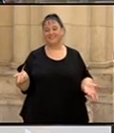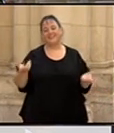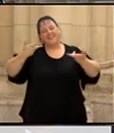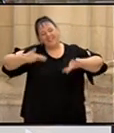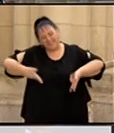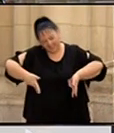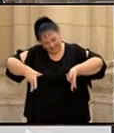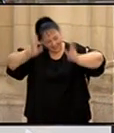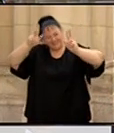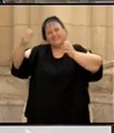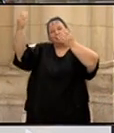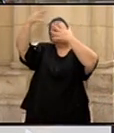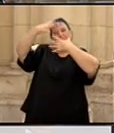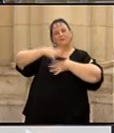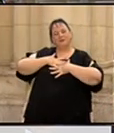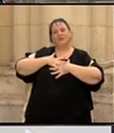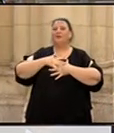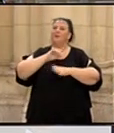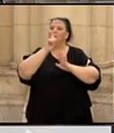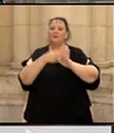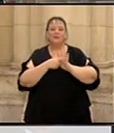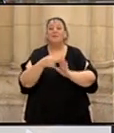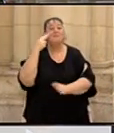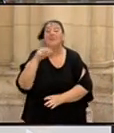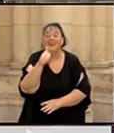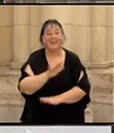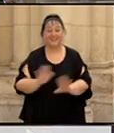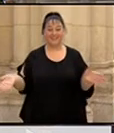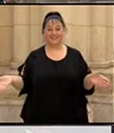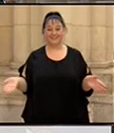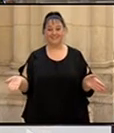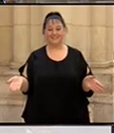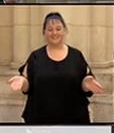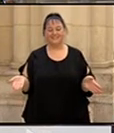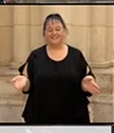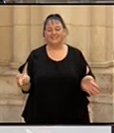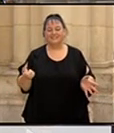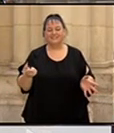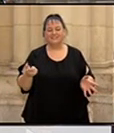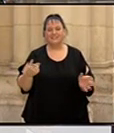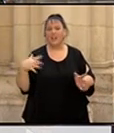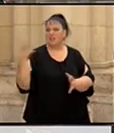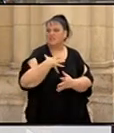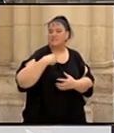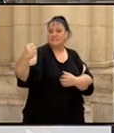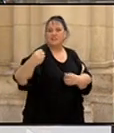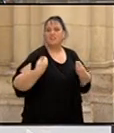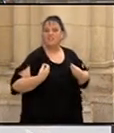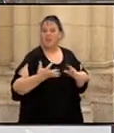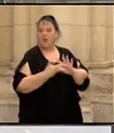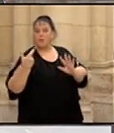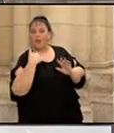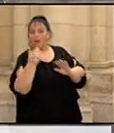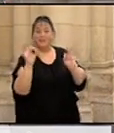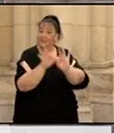Dejaos impregnar por Él. No tengáis miedo. No os arrebata nada de la vida, al contrario,